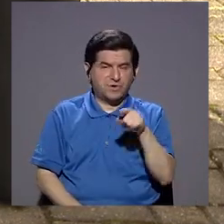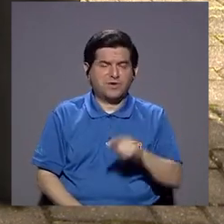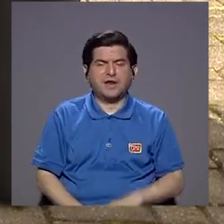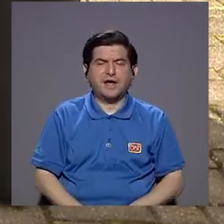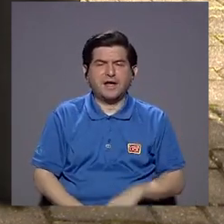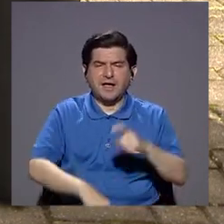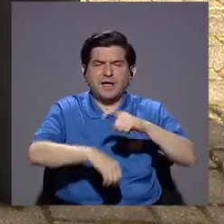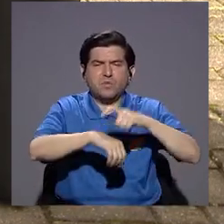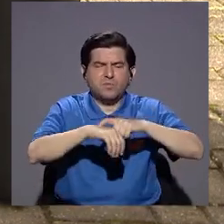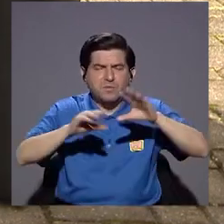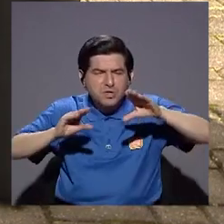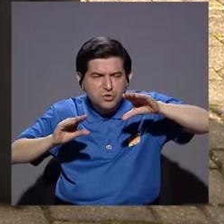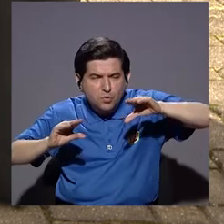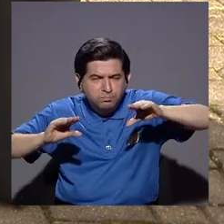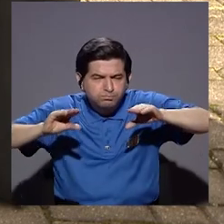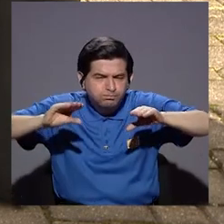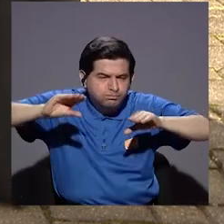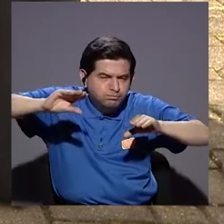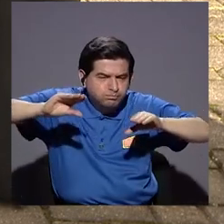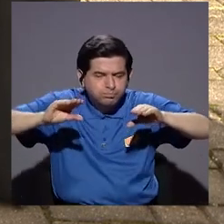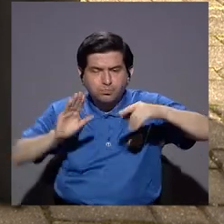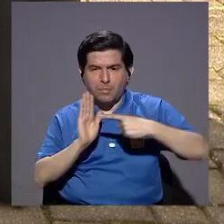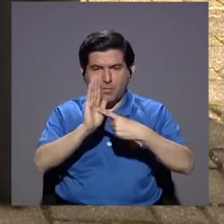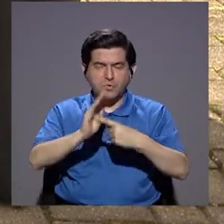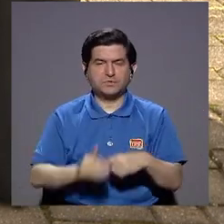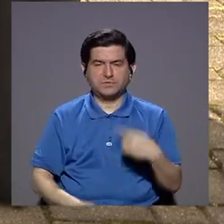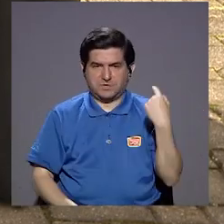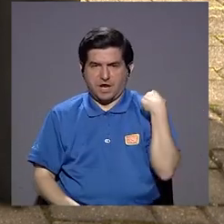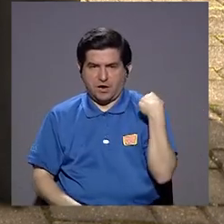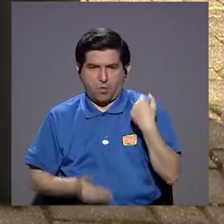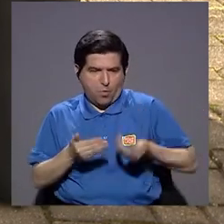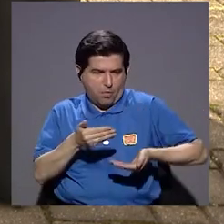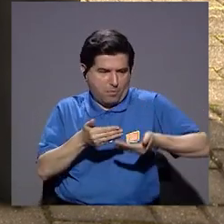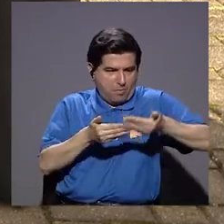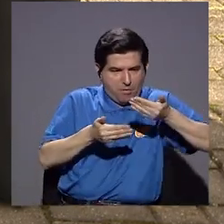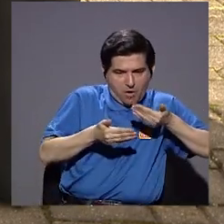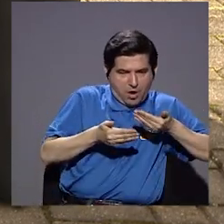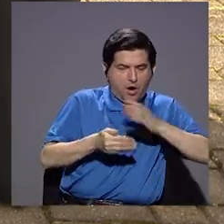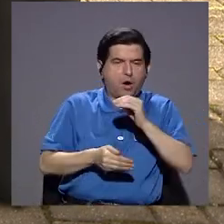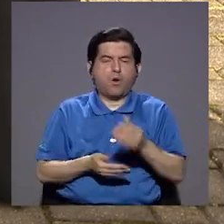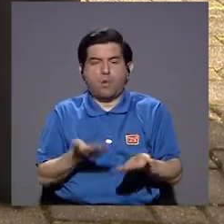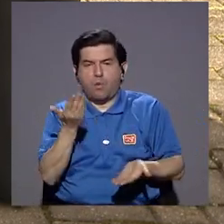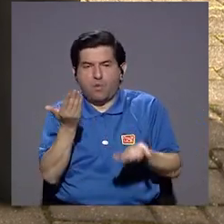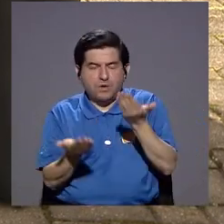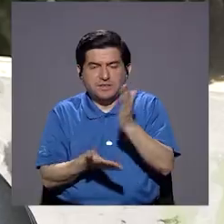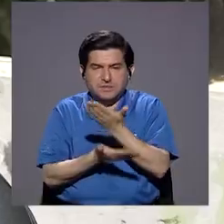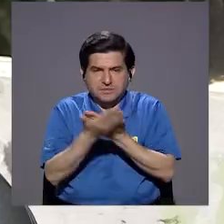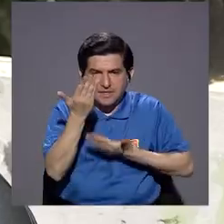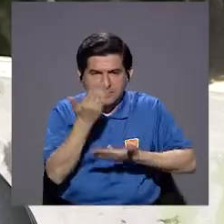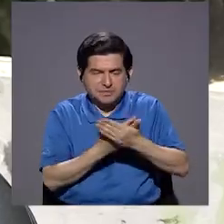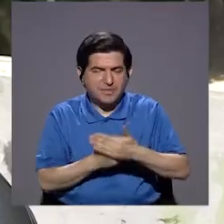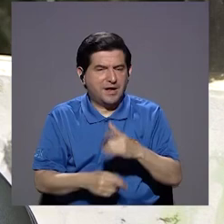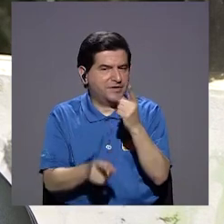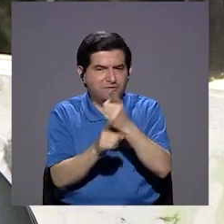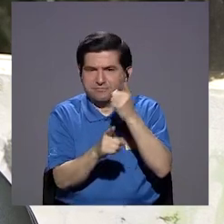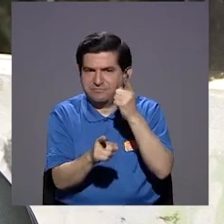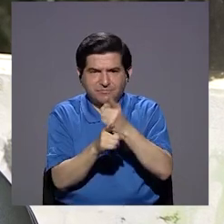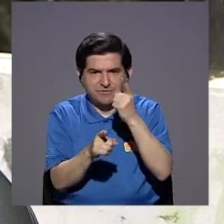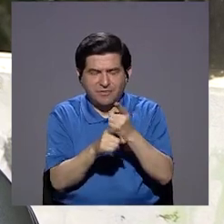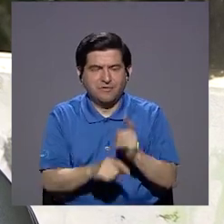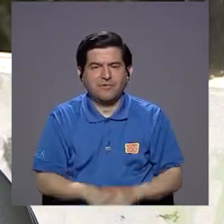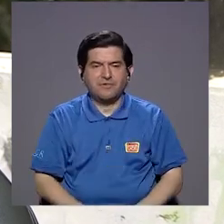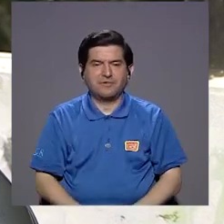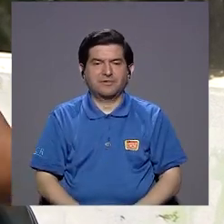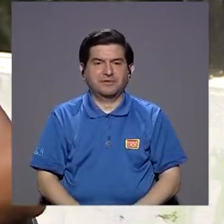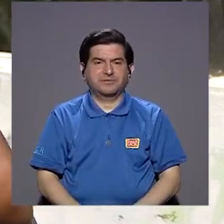te va a tocar un momento para dejarte ver que el hombro va un poco más atrás o que la mano está tal vez mal puesta